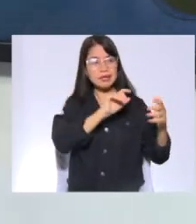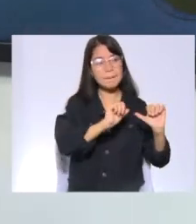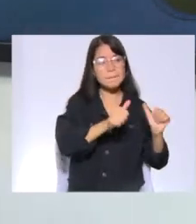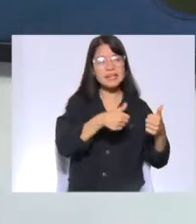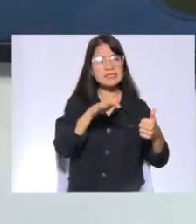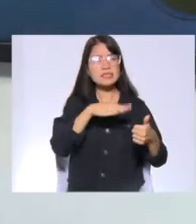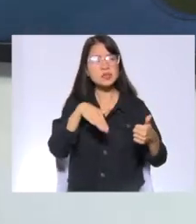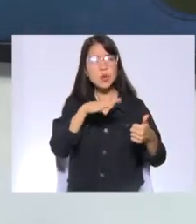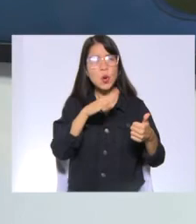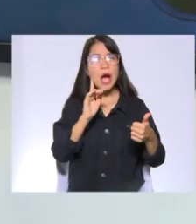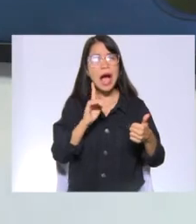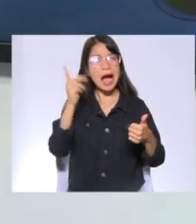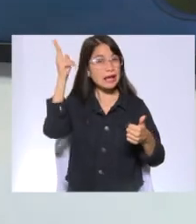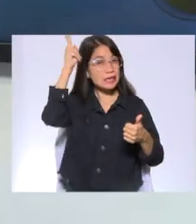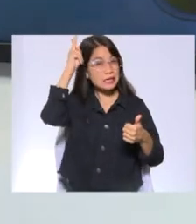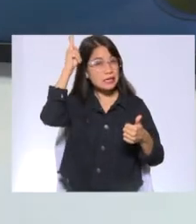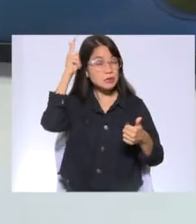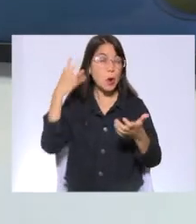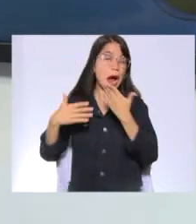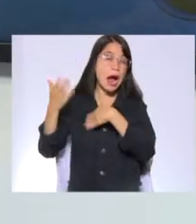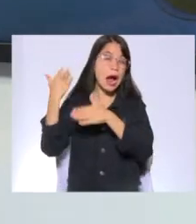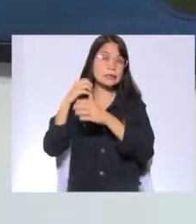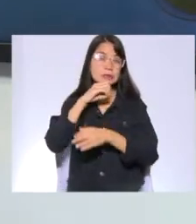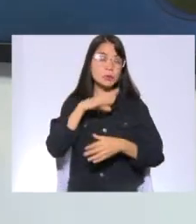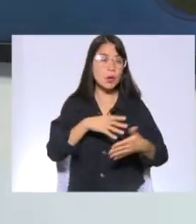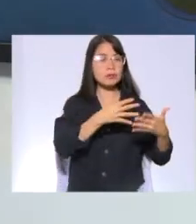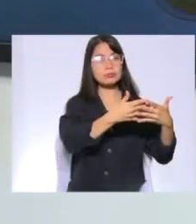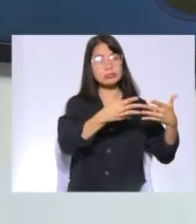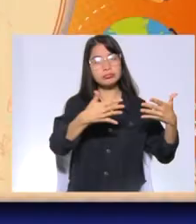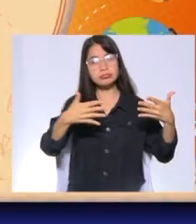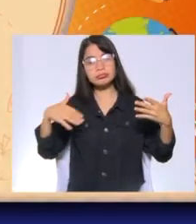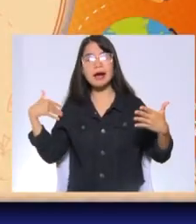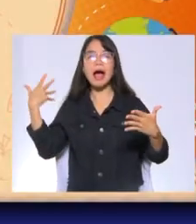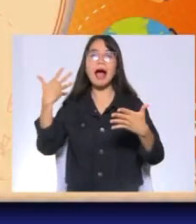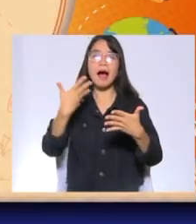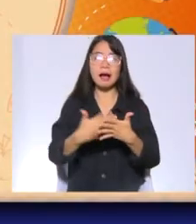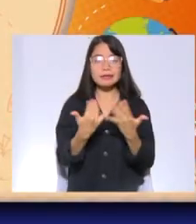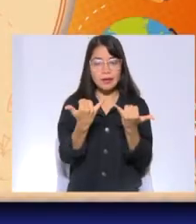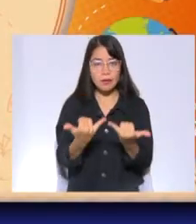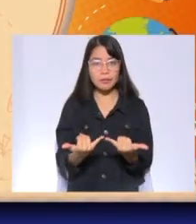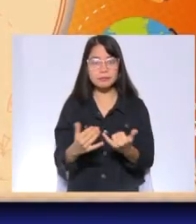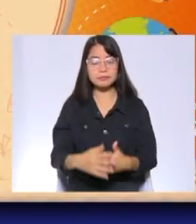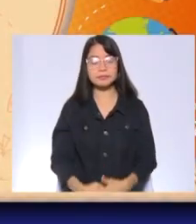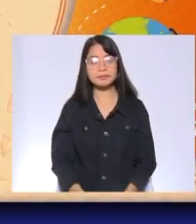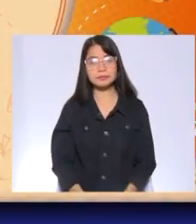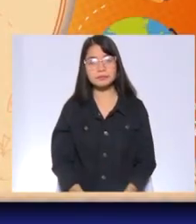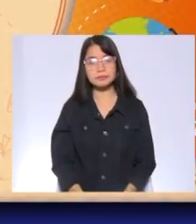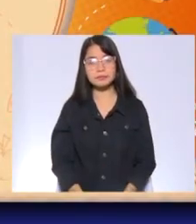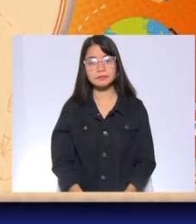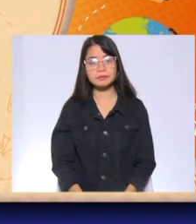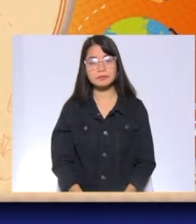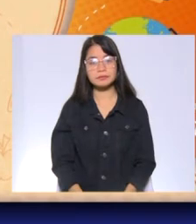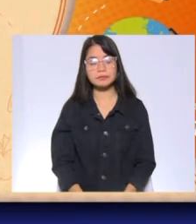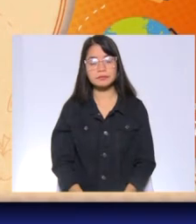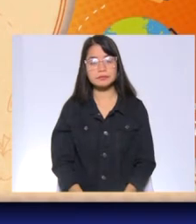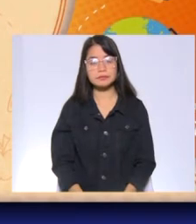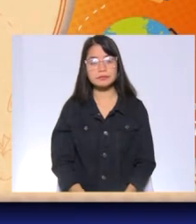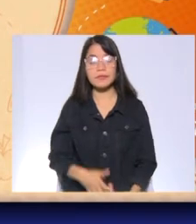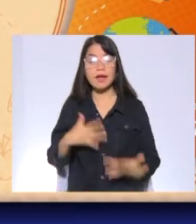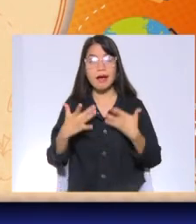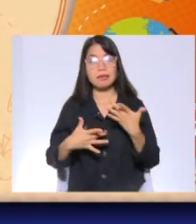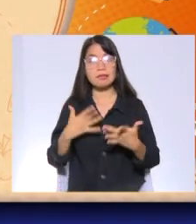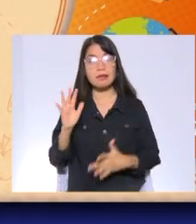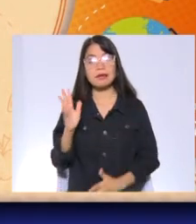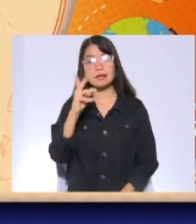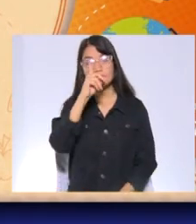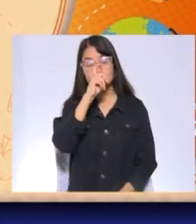y de ahí en adelante hasta lo que es el teatro en la actualidad. Y la actividad evaluativa para quinto año